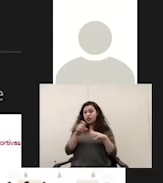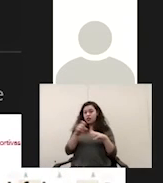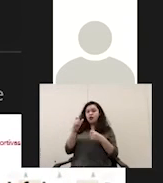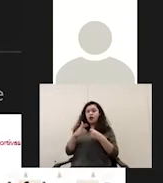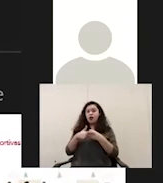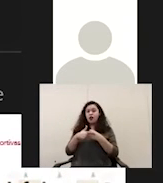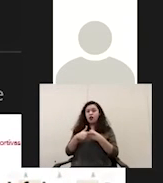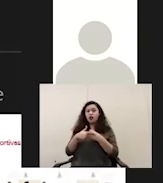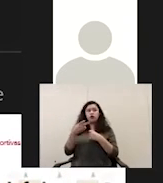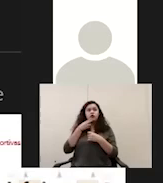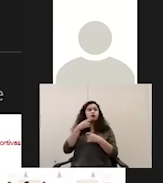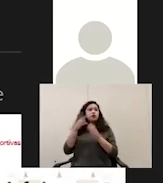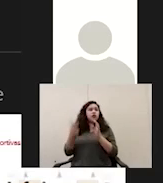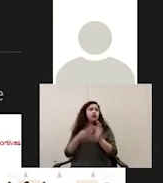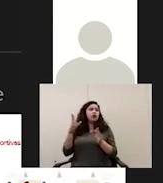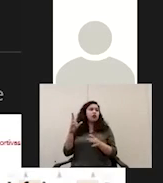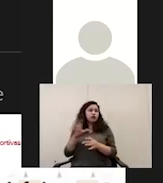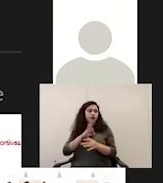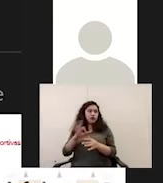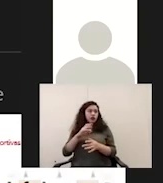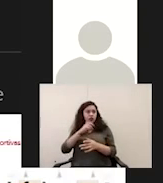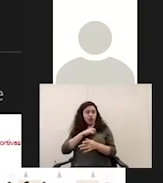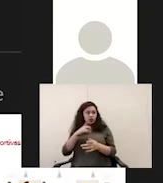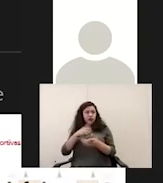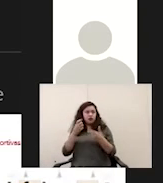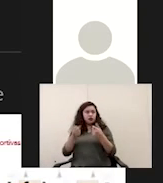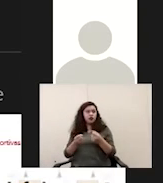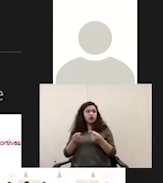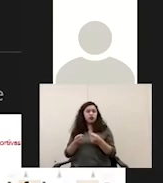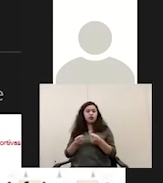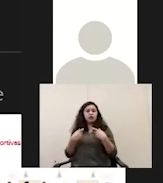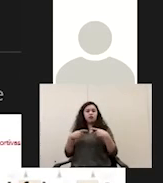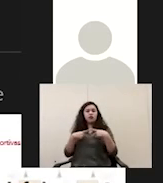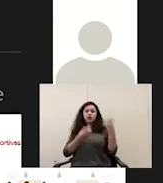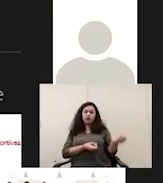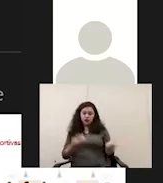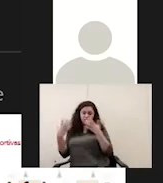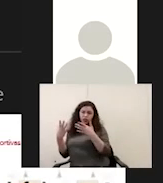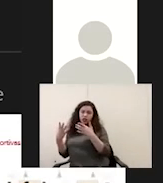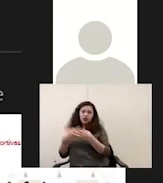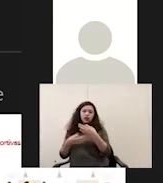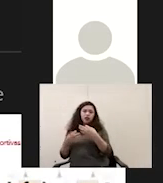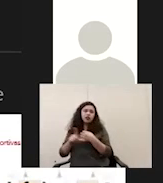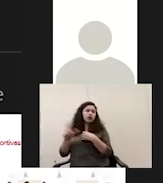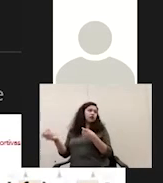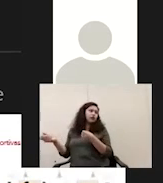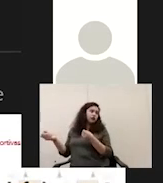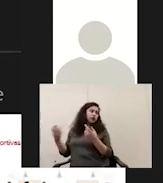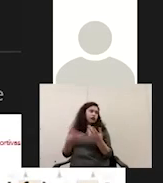puede reutilizar, hay que garantizar que este equipo se lo lleven y lo traigan, pero ya limpio y